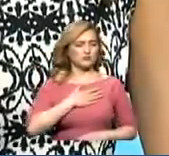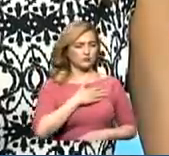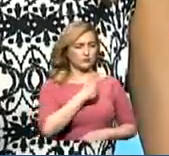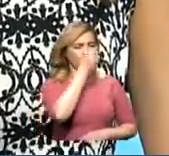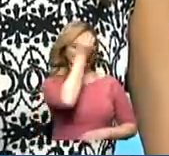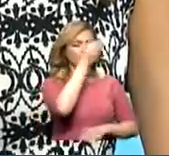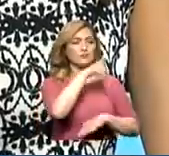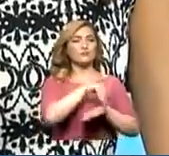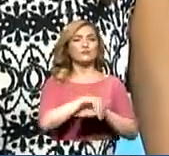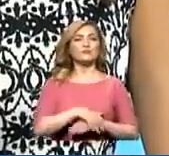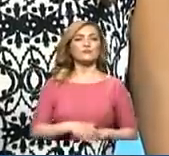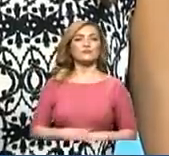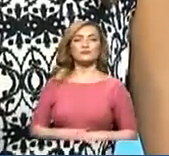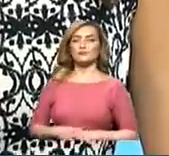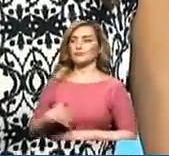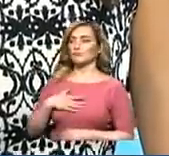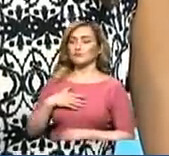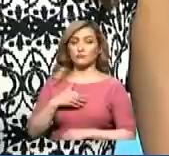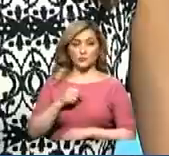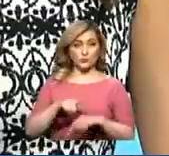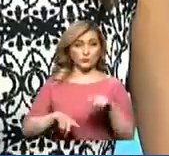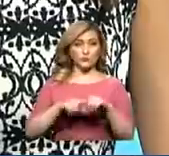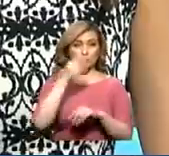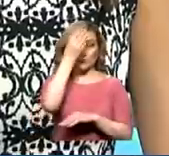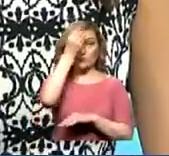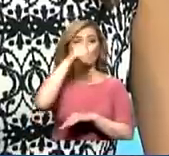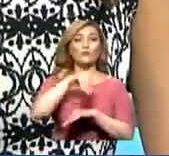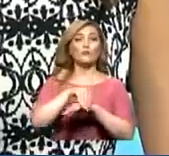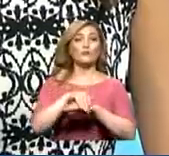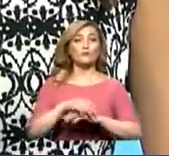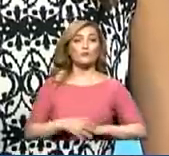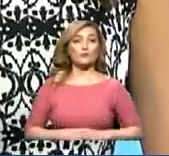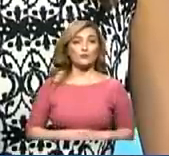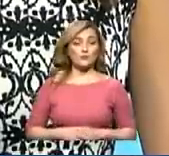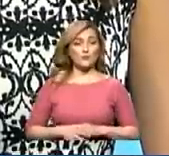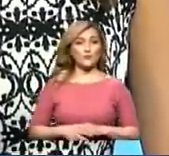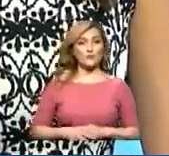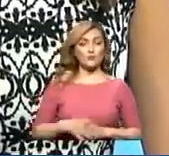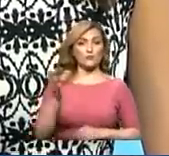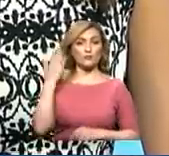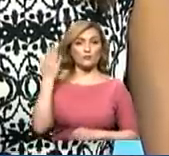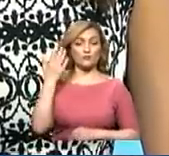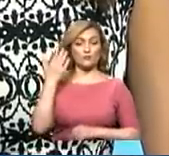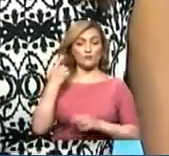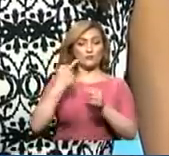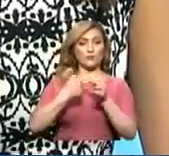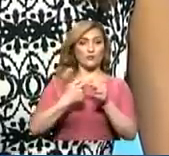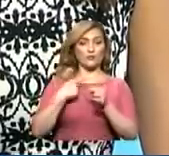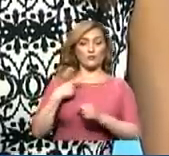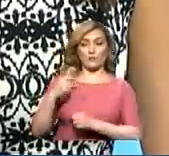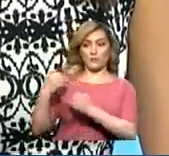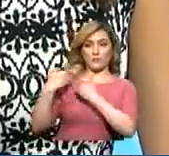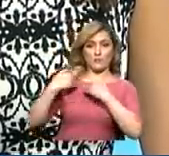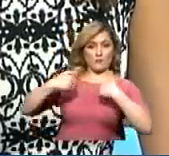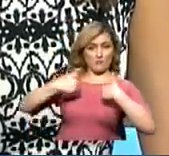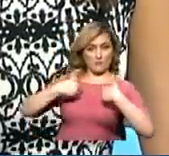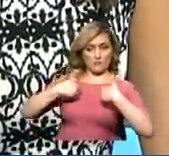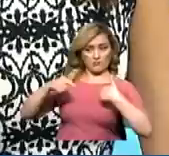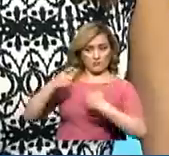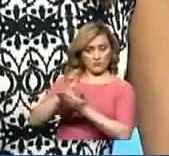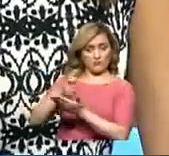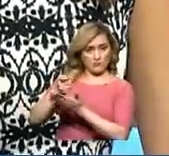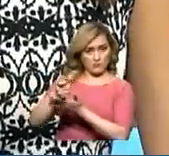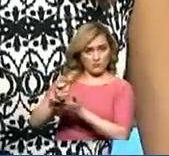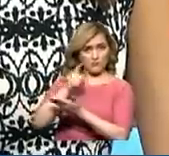estás? Buenas tardes. ¿Cómo estás, Liz? Amigos, muy buenas tardes. El alcalde Jorge Yunda se ha desmarcado de la responsabilidad de esta